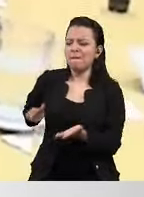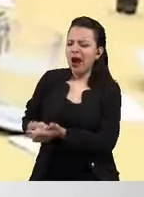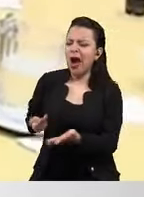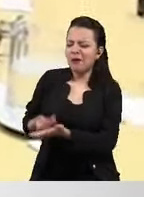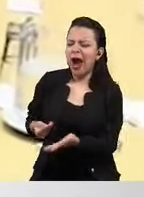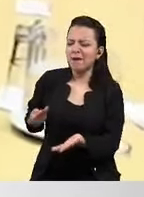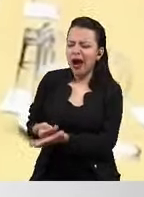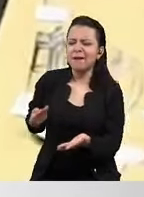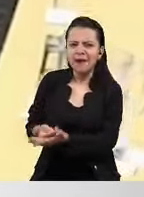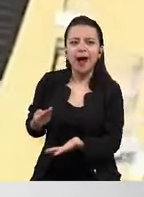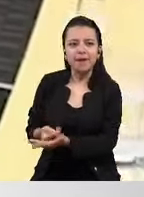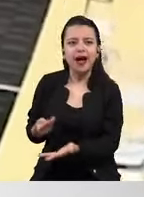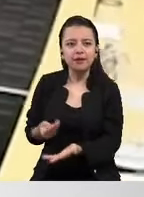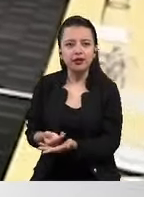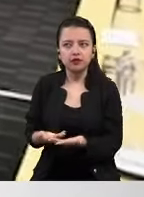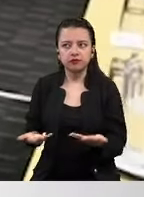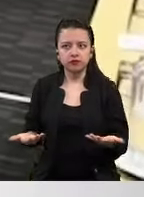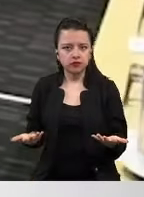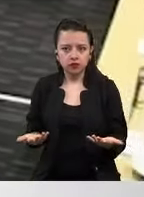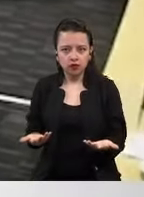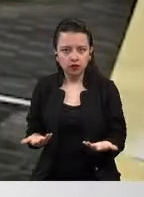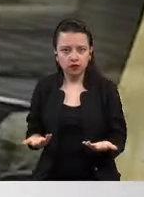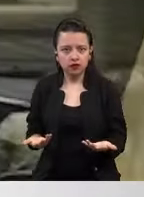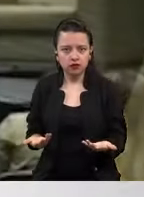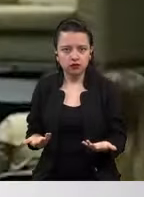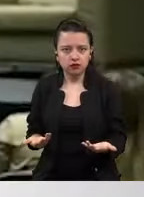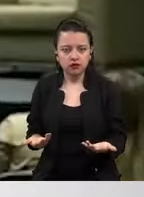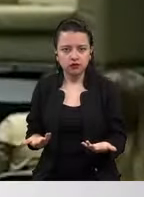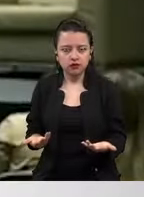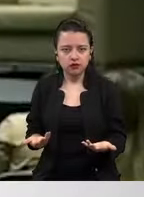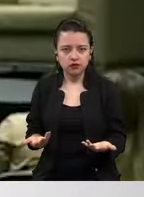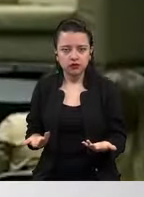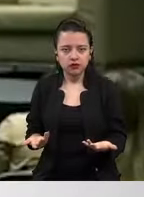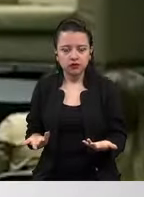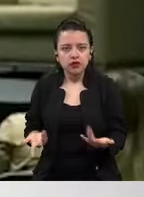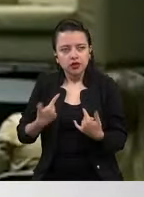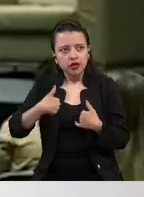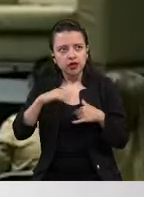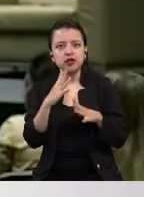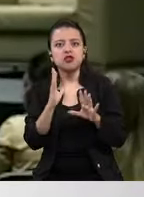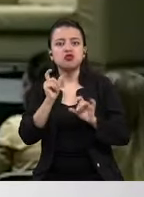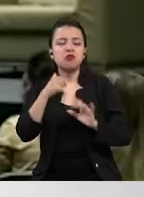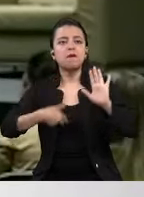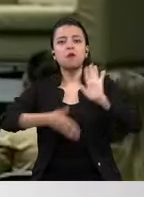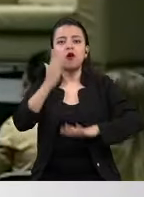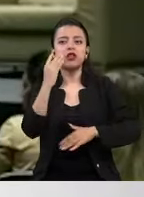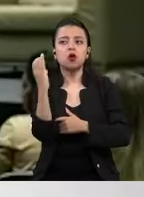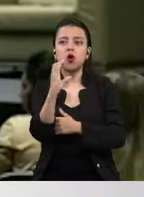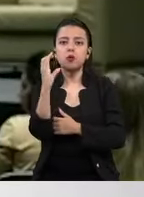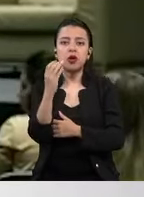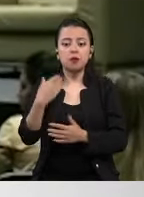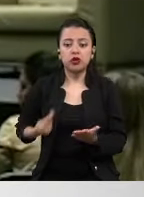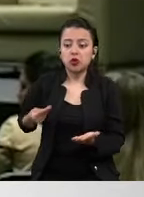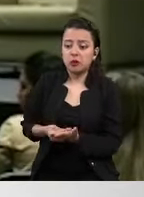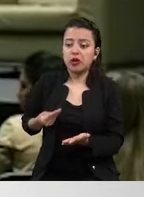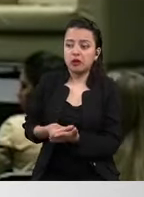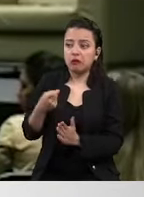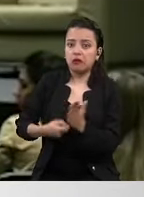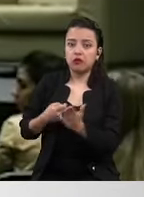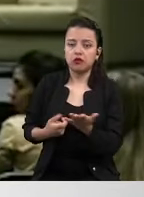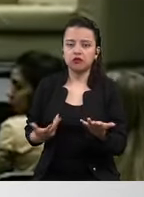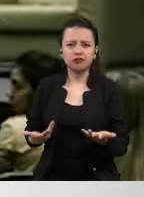impuestos en el mundo la verdad es que no Colombia es uno de los países que que menos recaudo de impuestos tiene con relación al